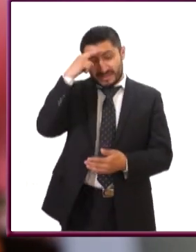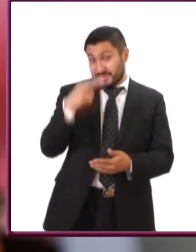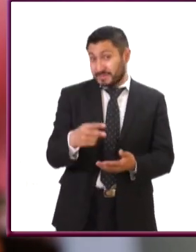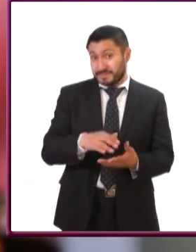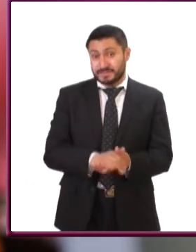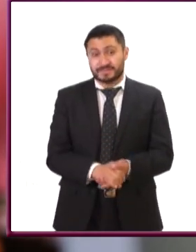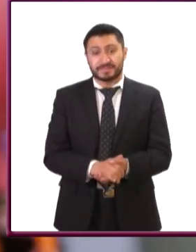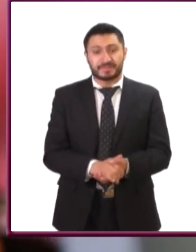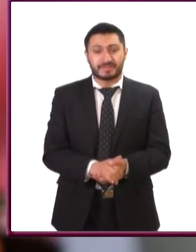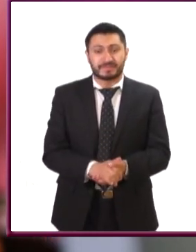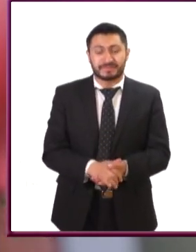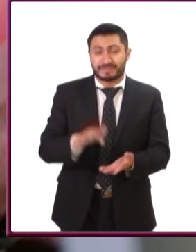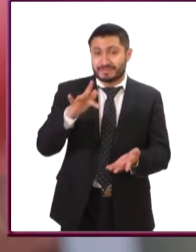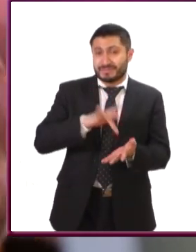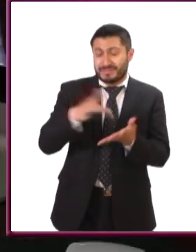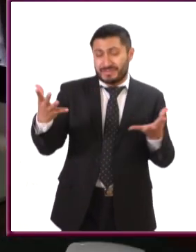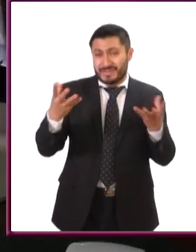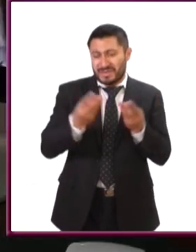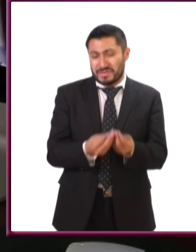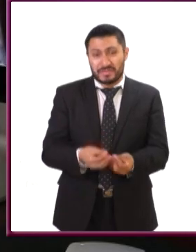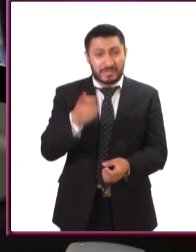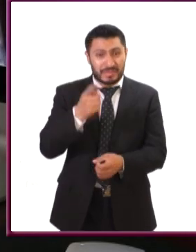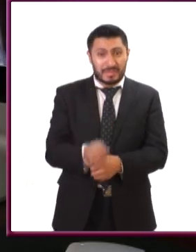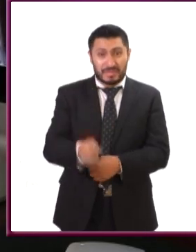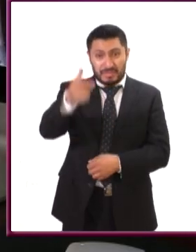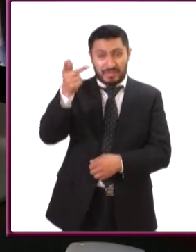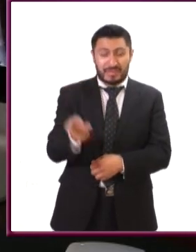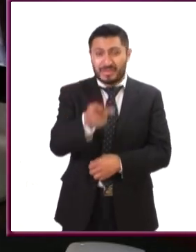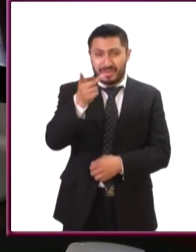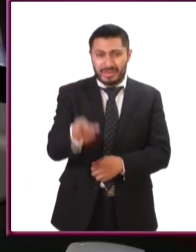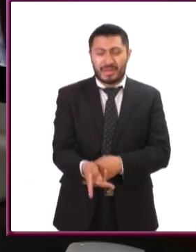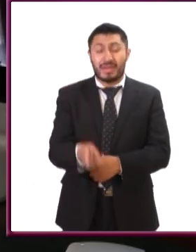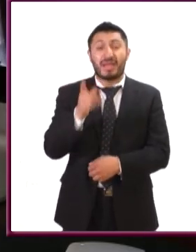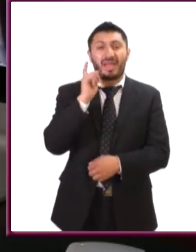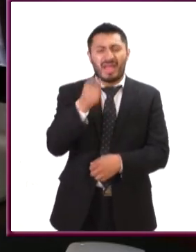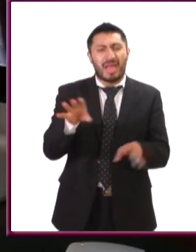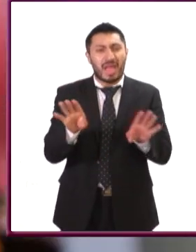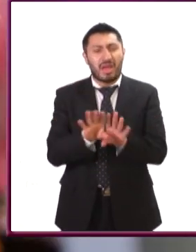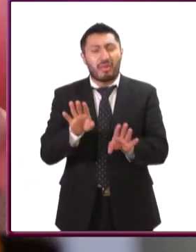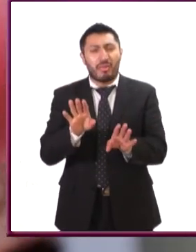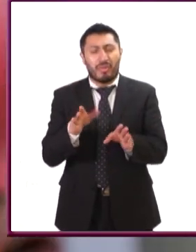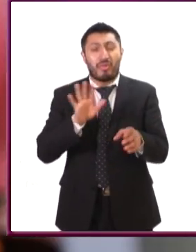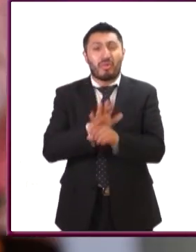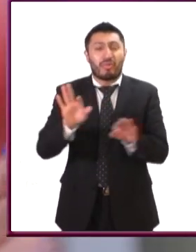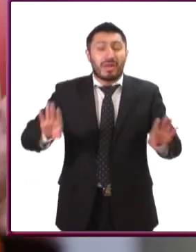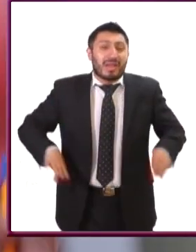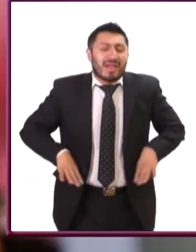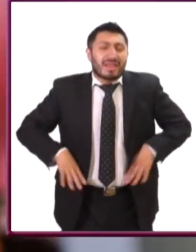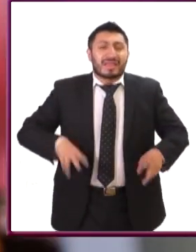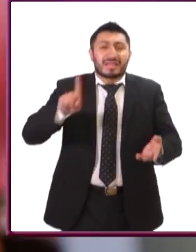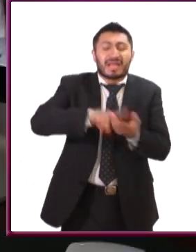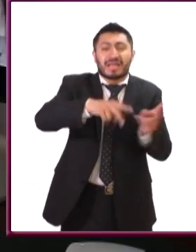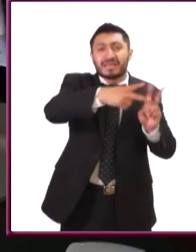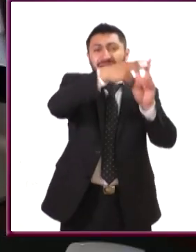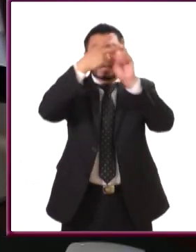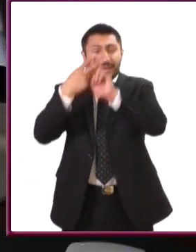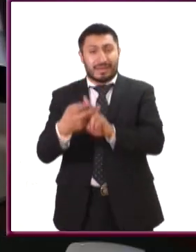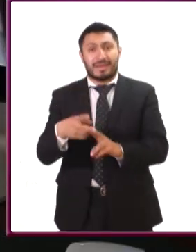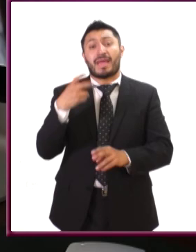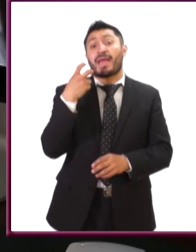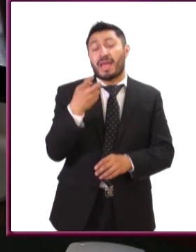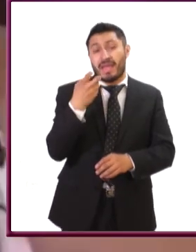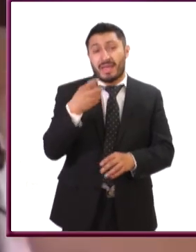Universidad Nacional Autónoma de México. Gracias por estar con nosotros. Mi primera pregunta es, Verónica, ¿cómo se forma una estrella? Bueno,